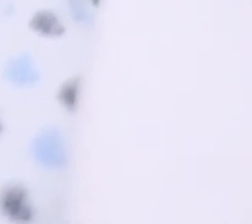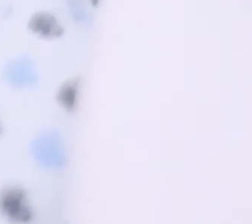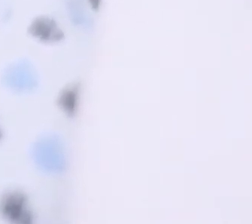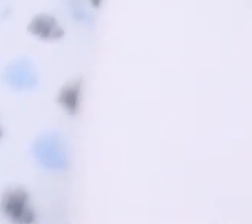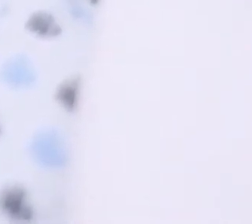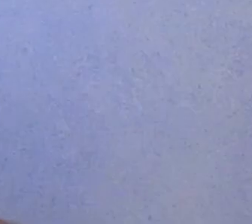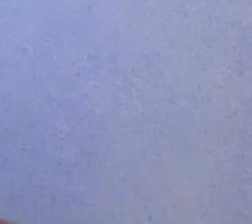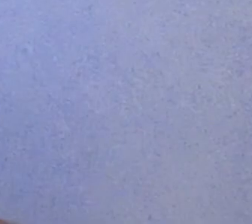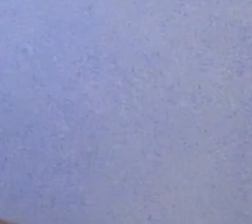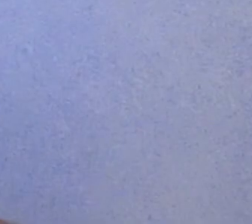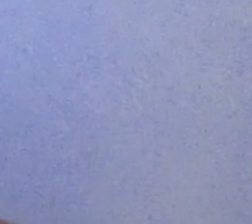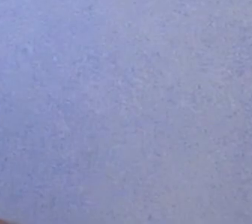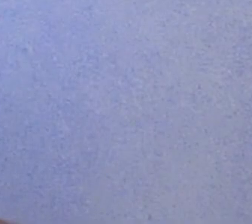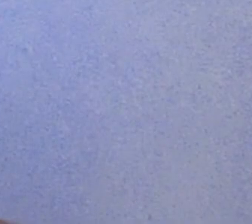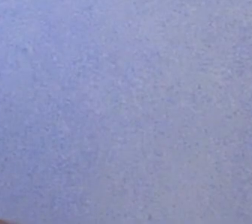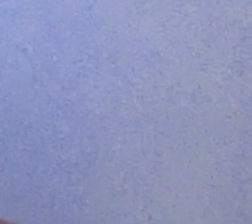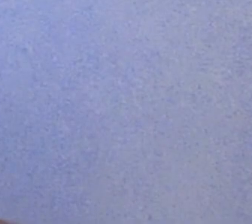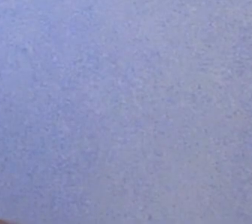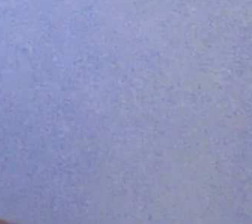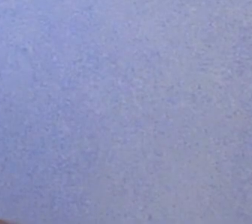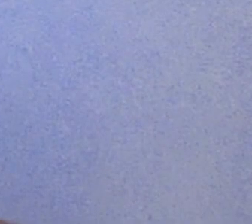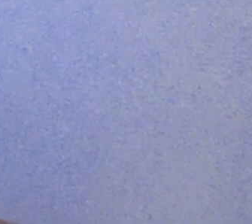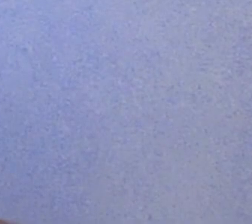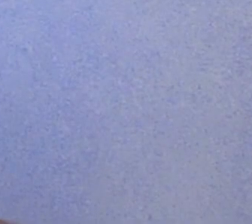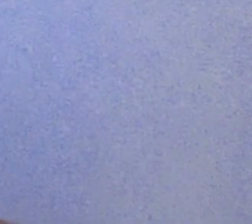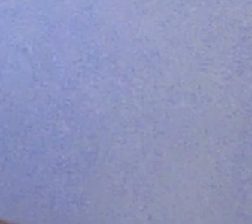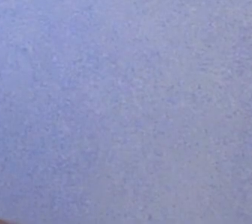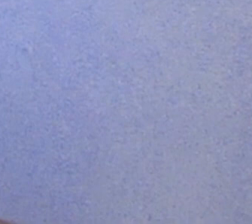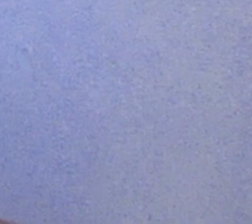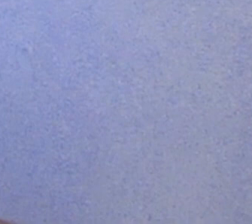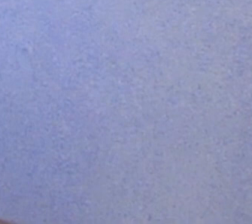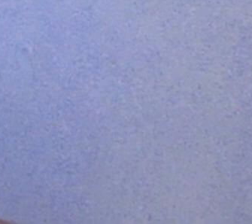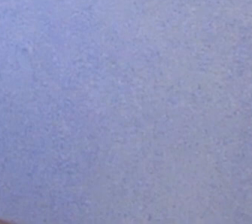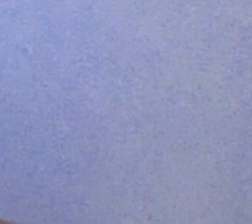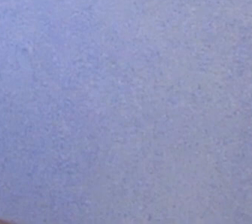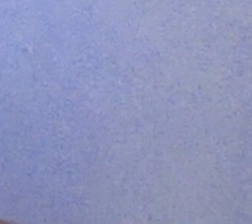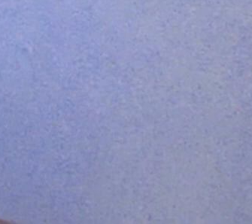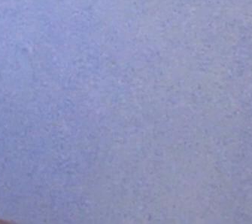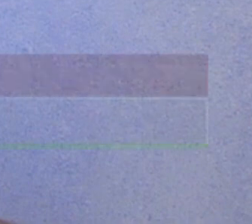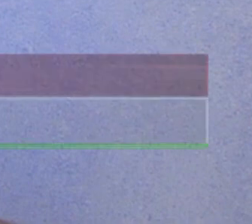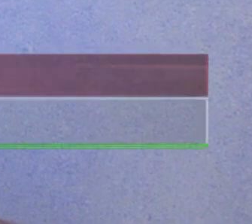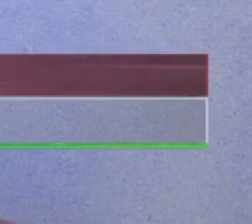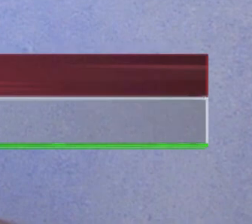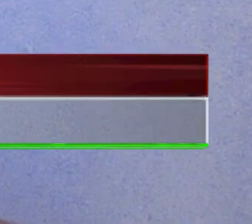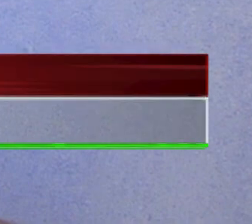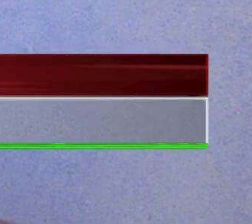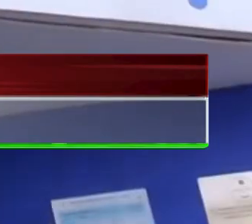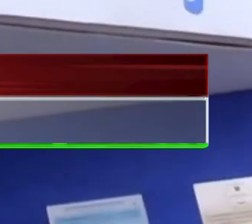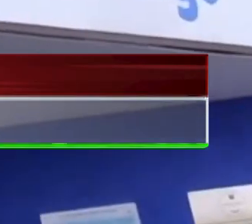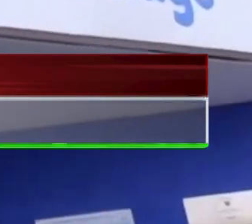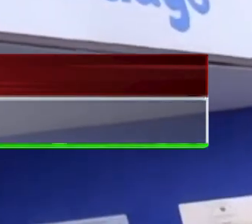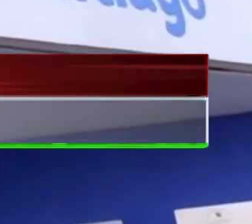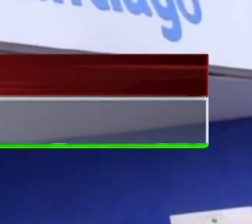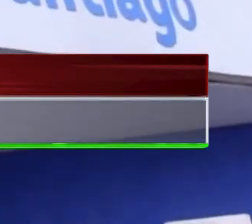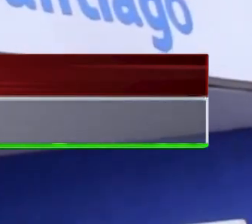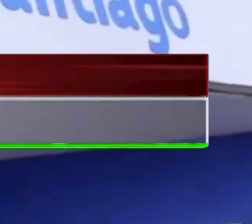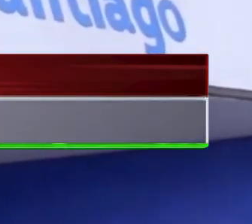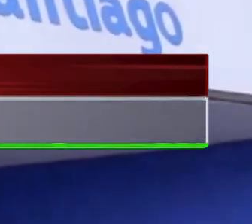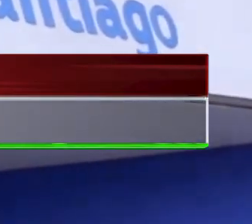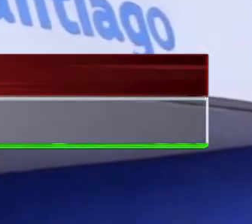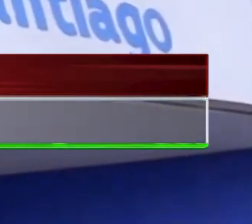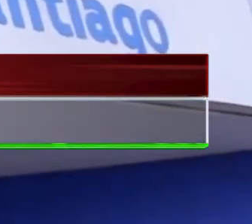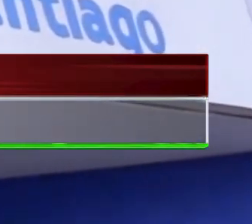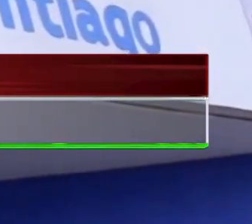que actualmente México se encuentra en el penúltimo lugar de América Latina que da lactancia materna exclusiva en los primeros